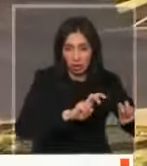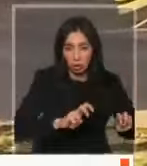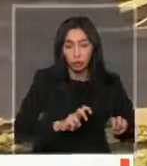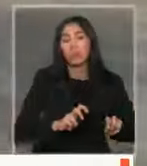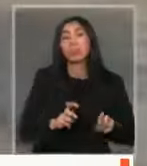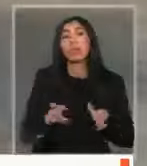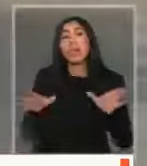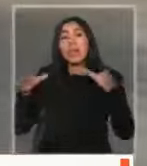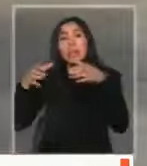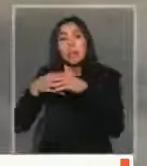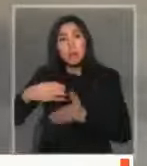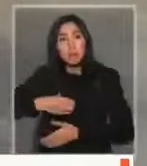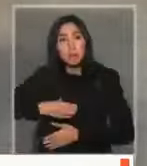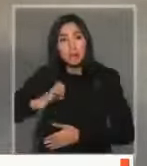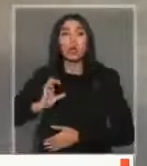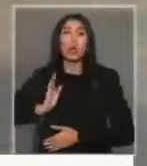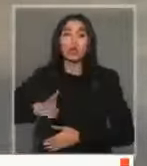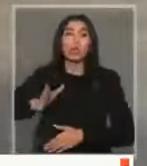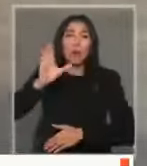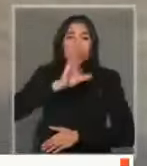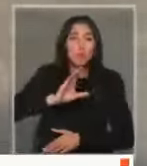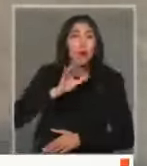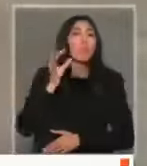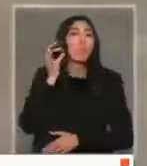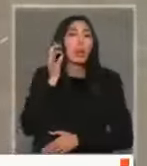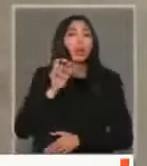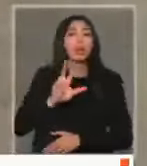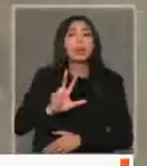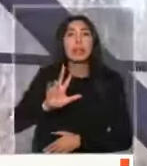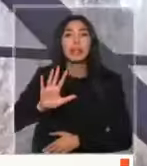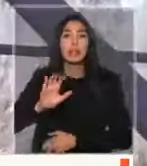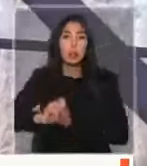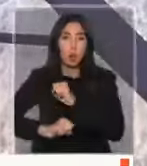para encontrar a esta mujer de 85 años, de la que hace una